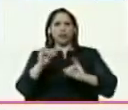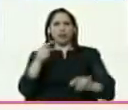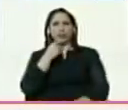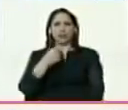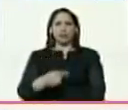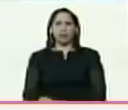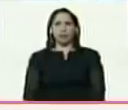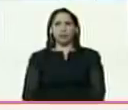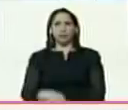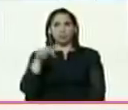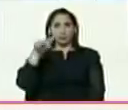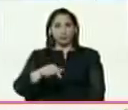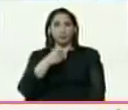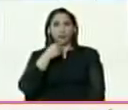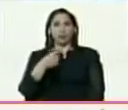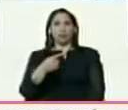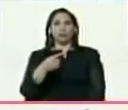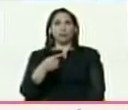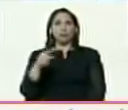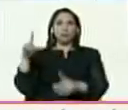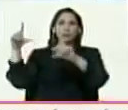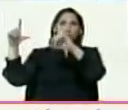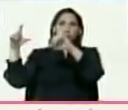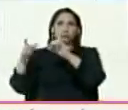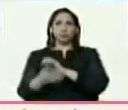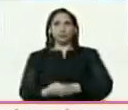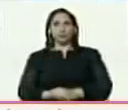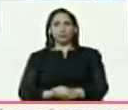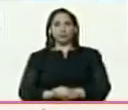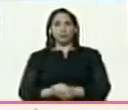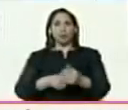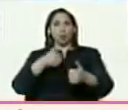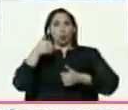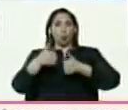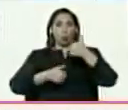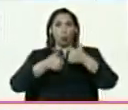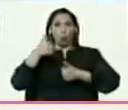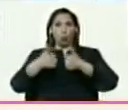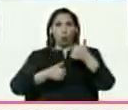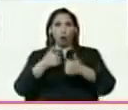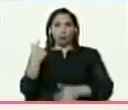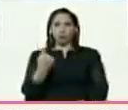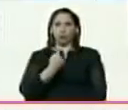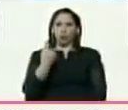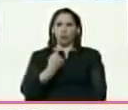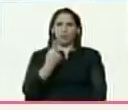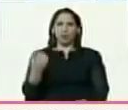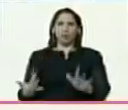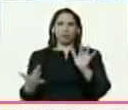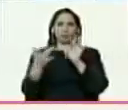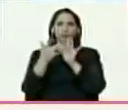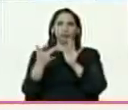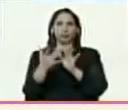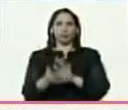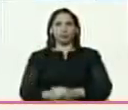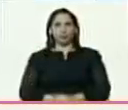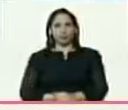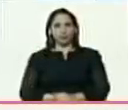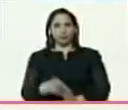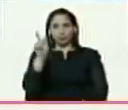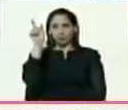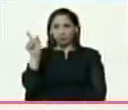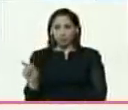dice aquí unas fotos en las cuales no solamente se vincula al ciudadano